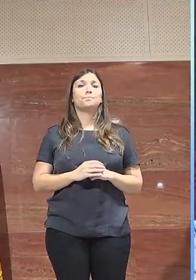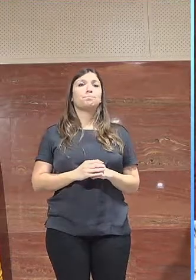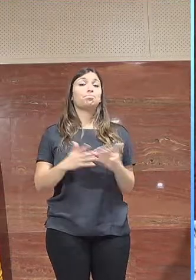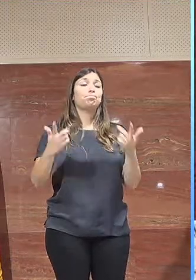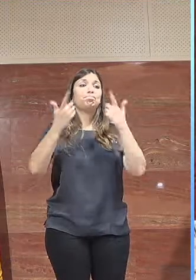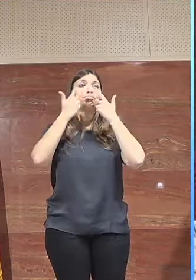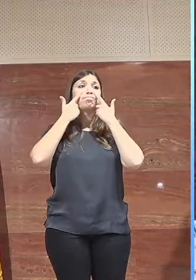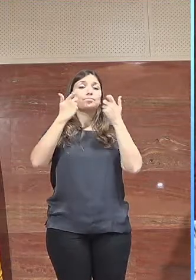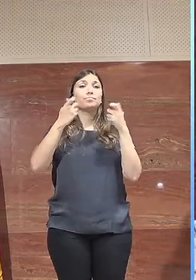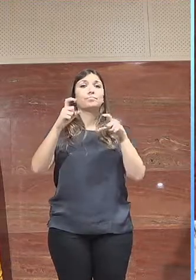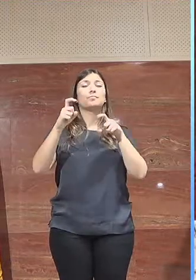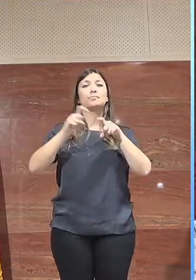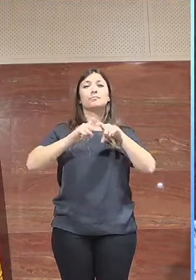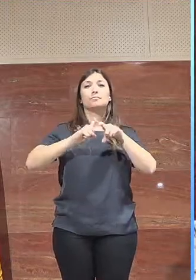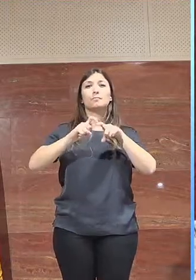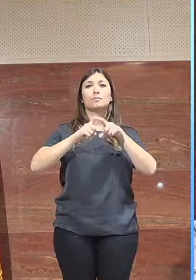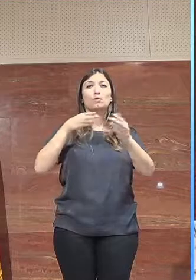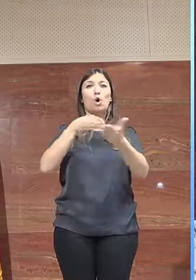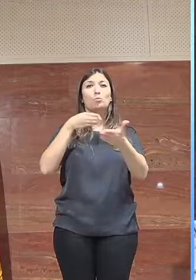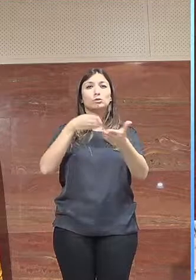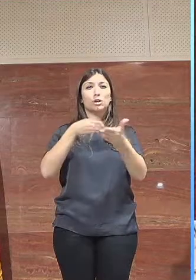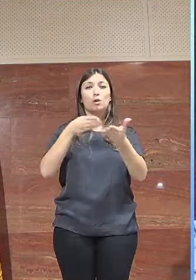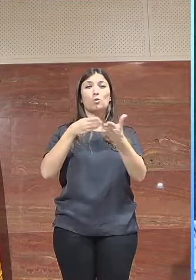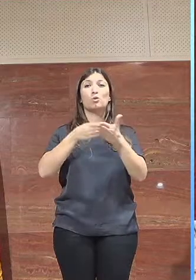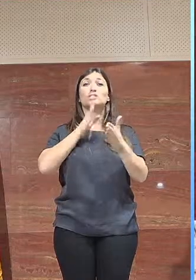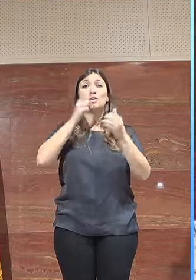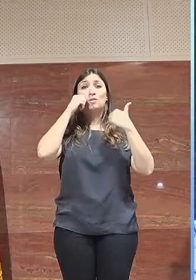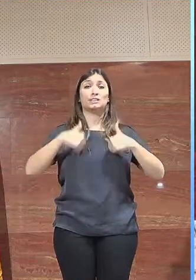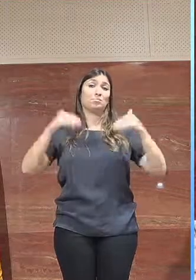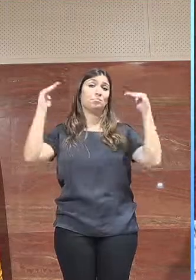forma sustancial todo lo que son obstáculos desde el punto de vista